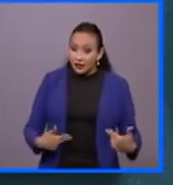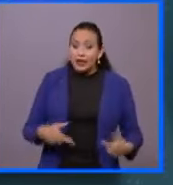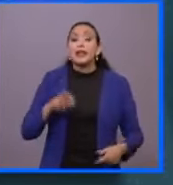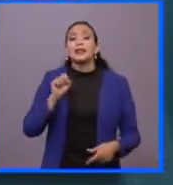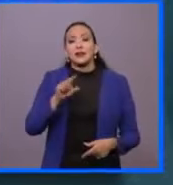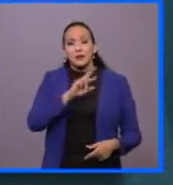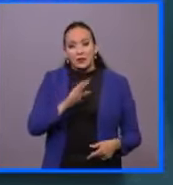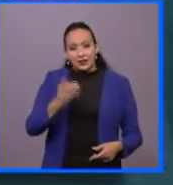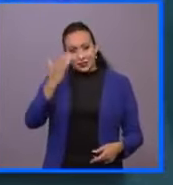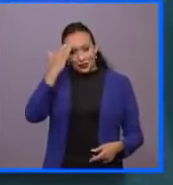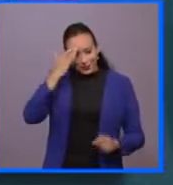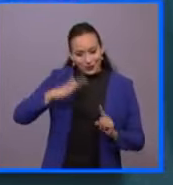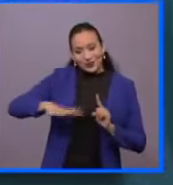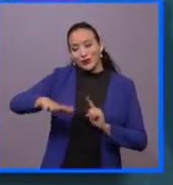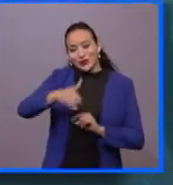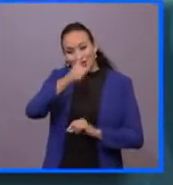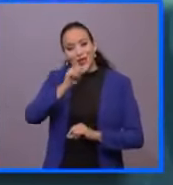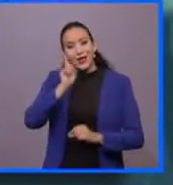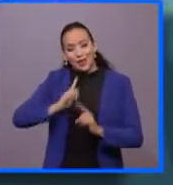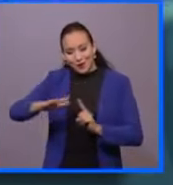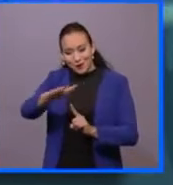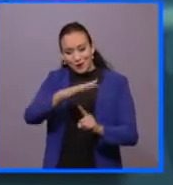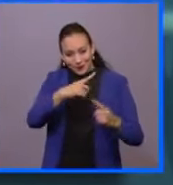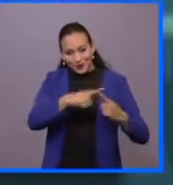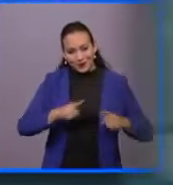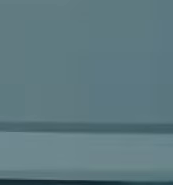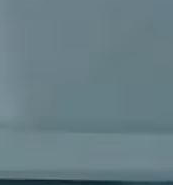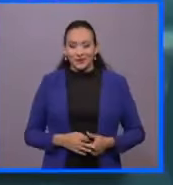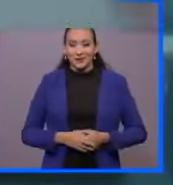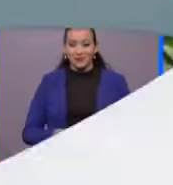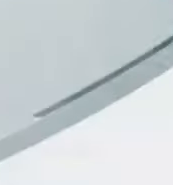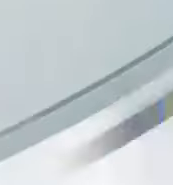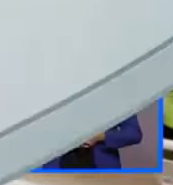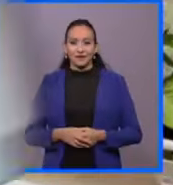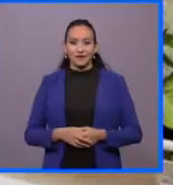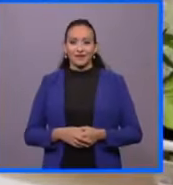el reconocimiento del contexto de cada persona.